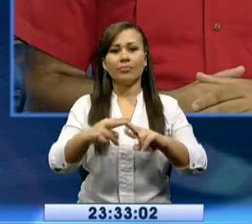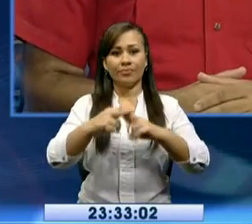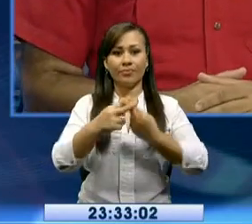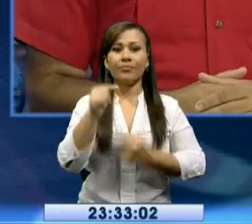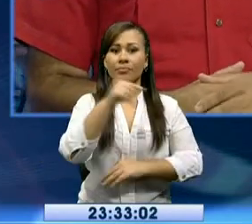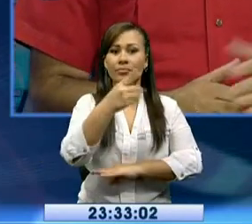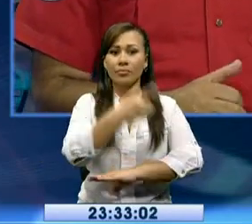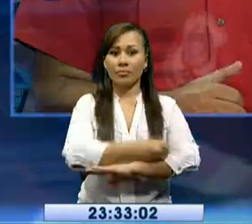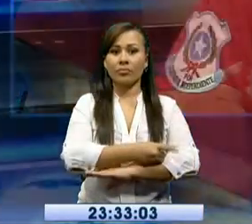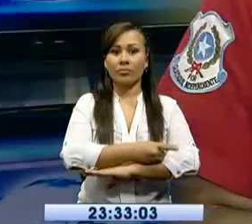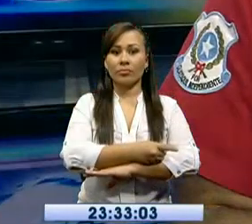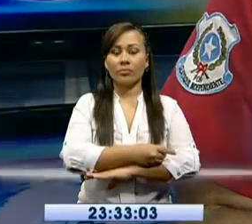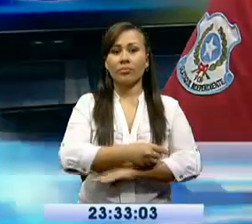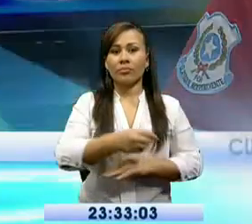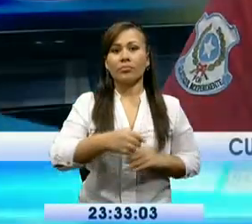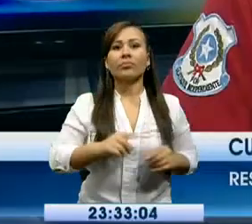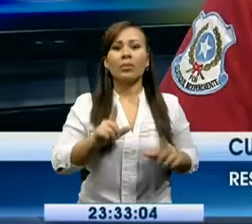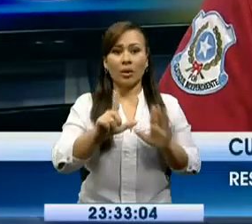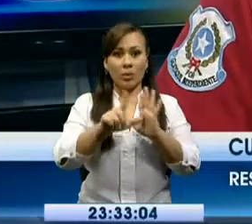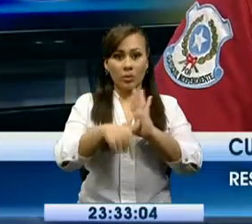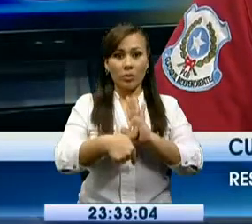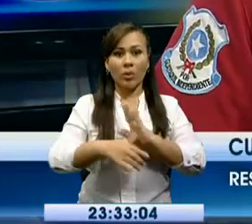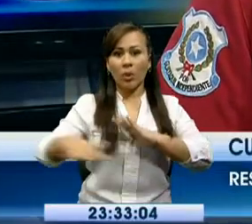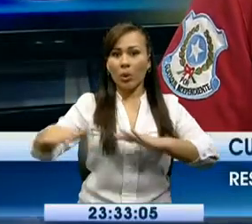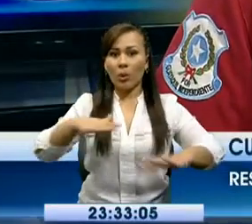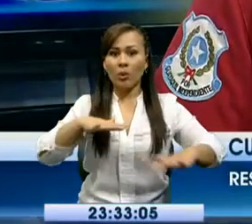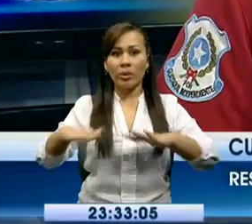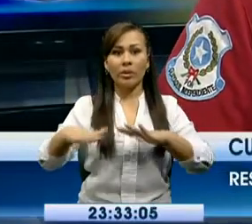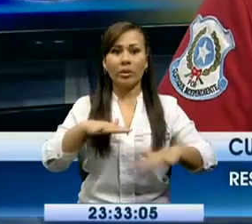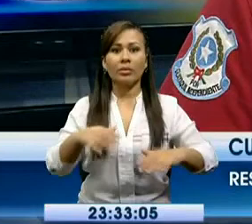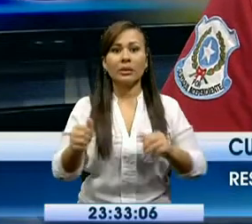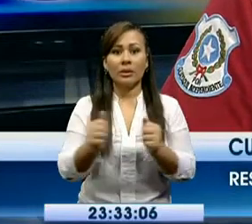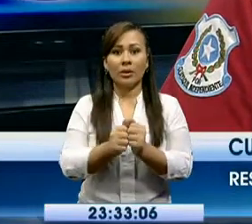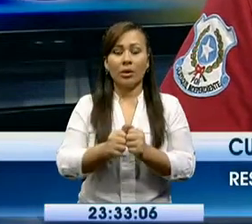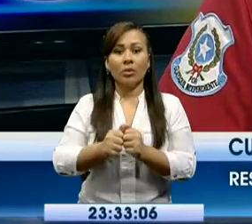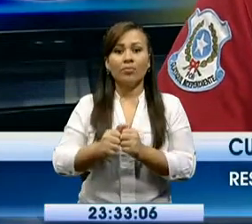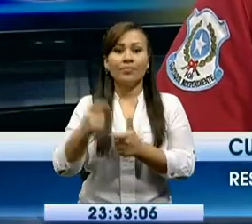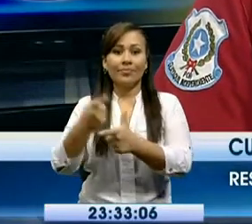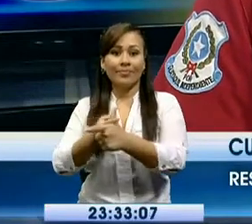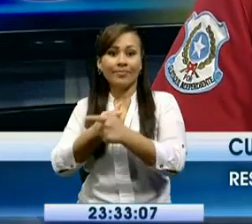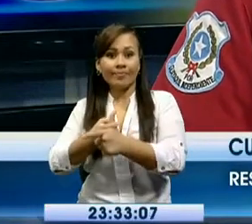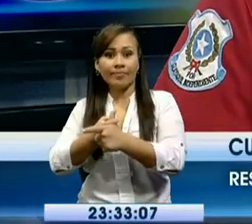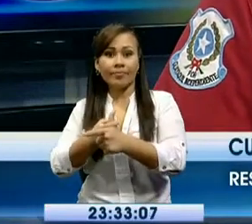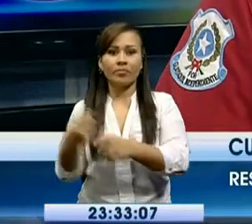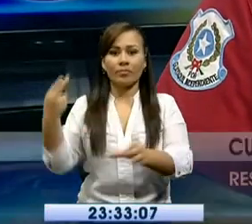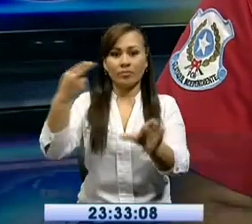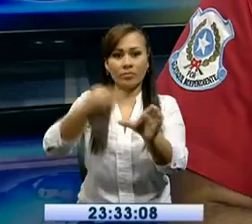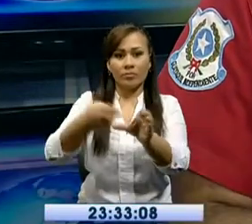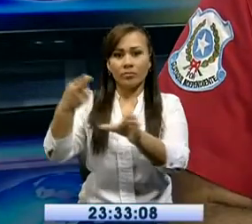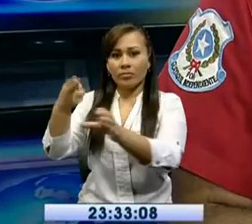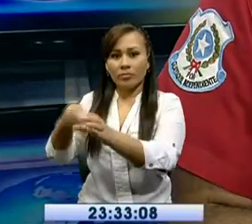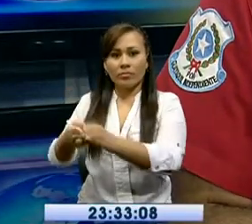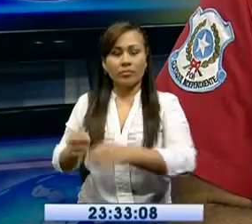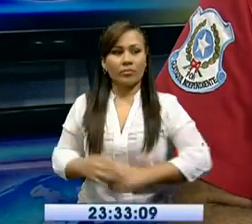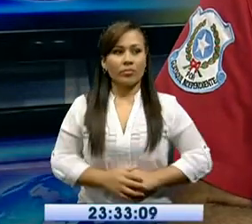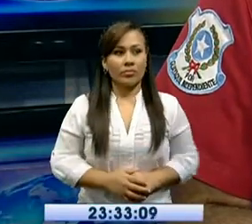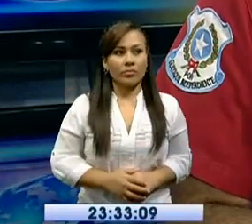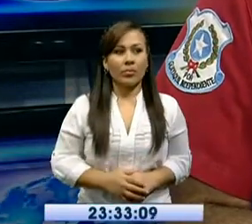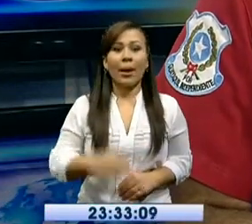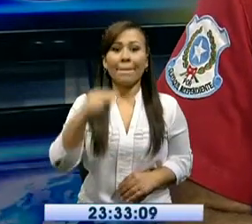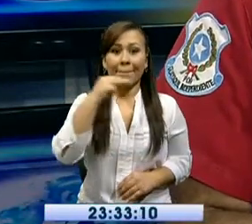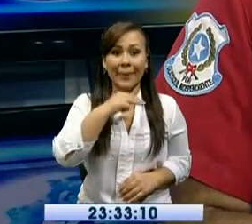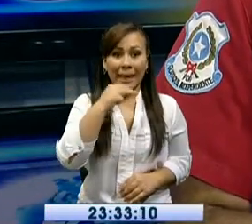día, luego pues en coordinaciones con el Centro de Operaciones de Emergencia asistimos pues estuvimos en